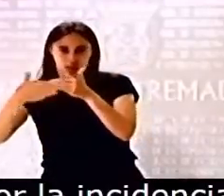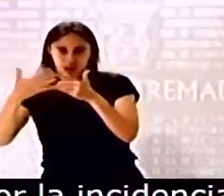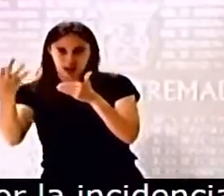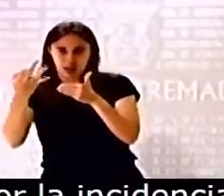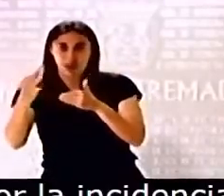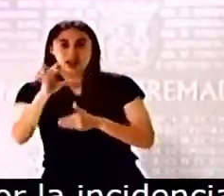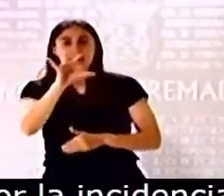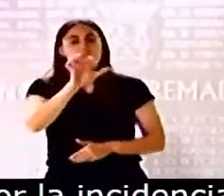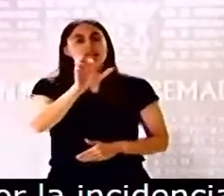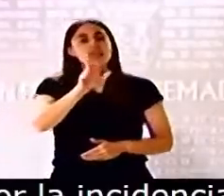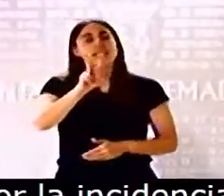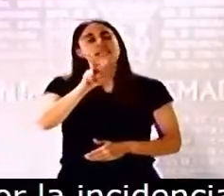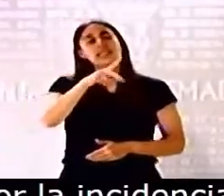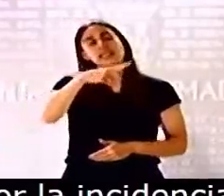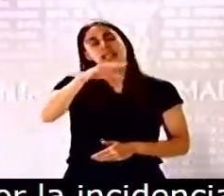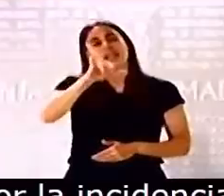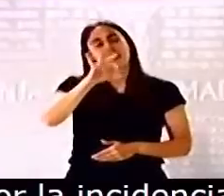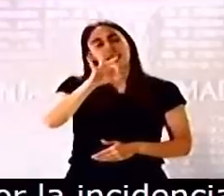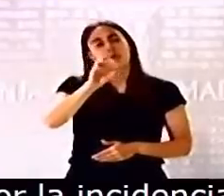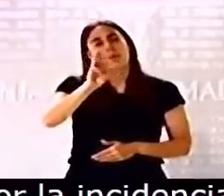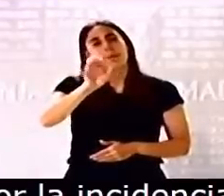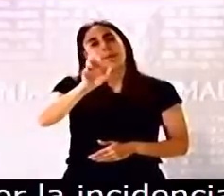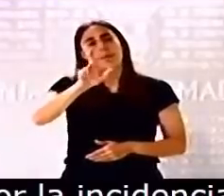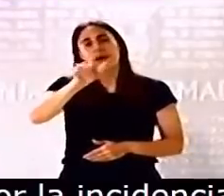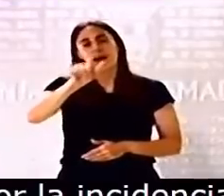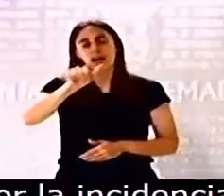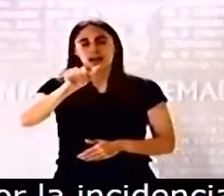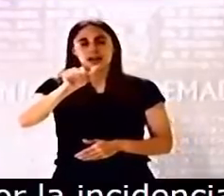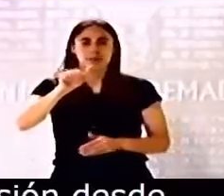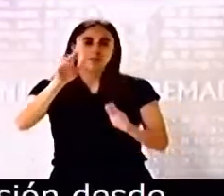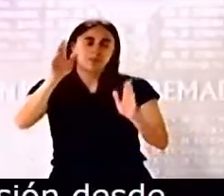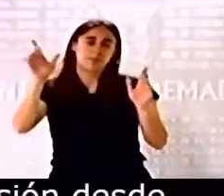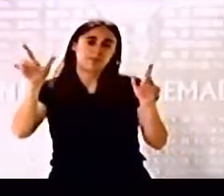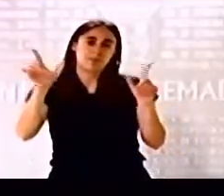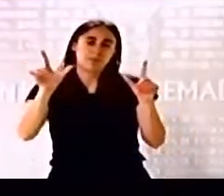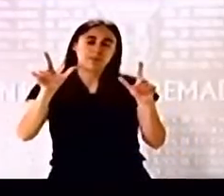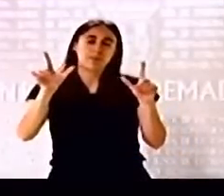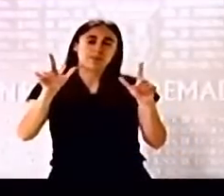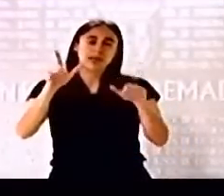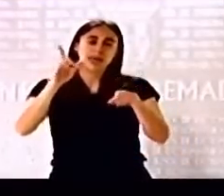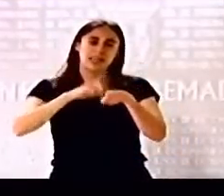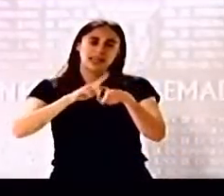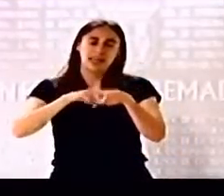Sergio Parra, de Canal Extremadura, del programa Hasta Ahora. Hola, consejera, buenas tardes.